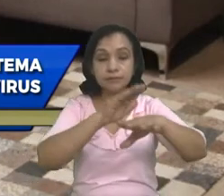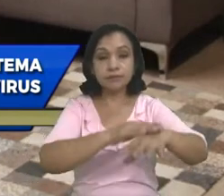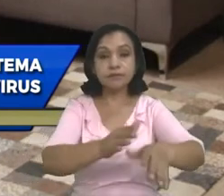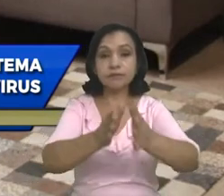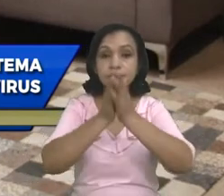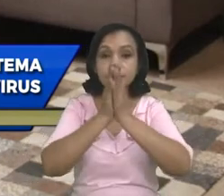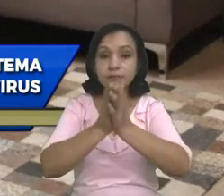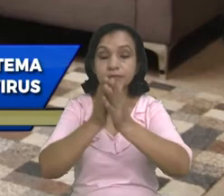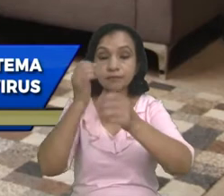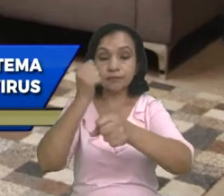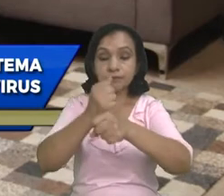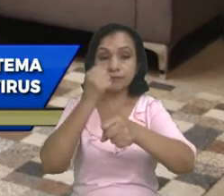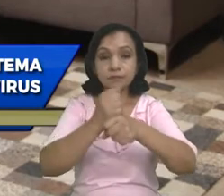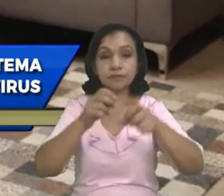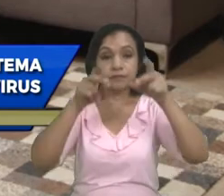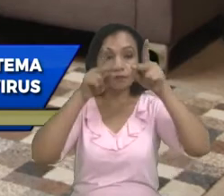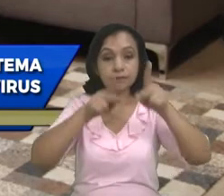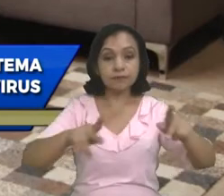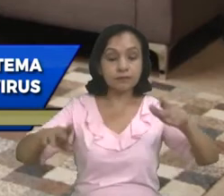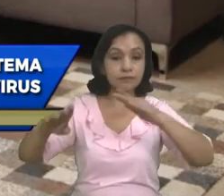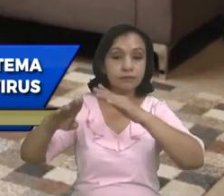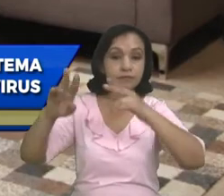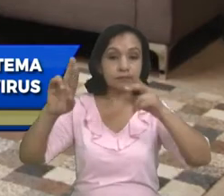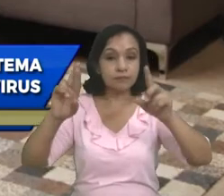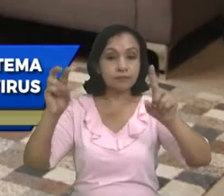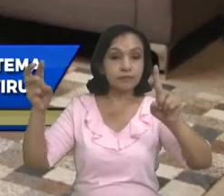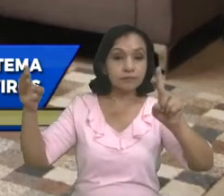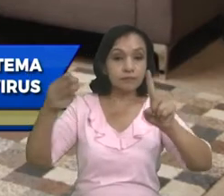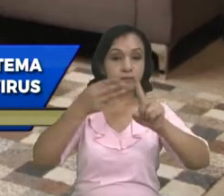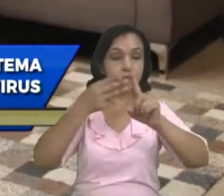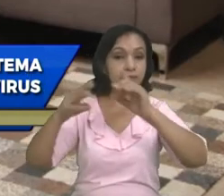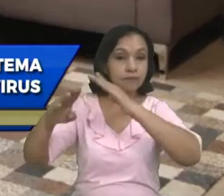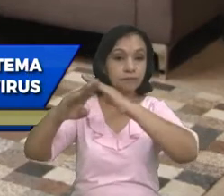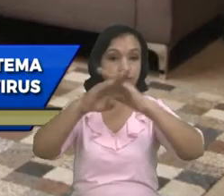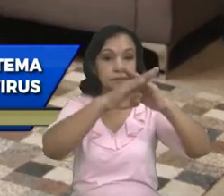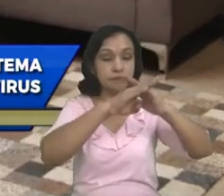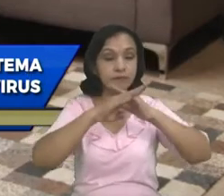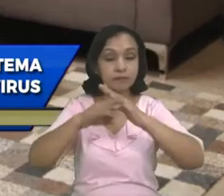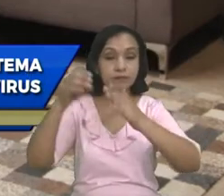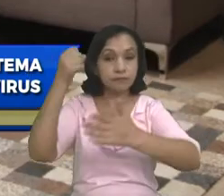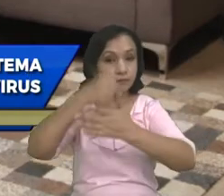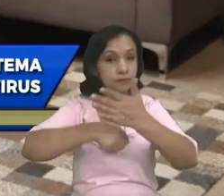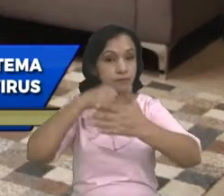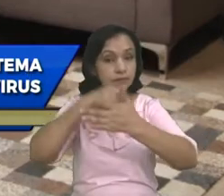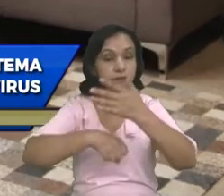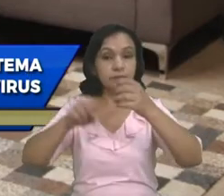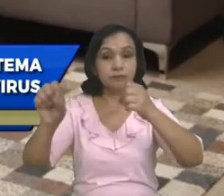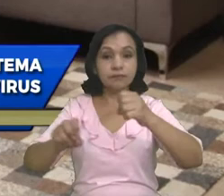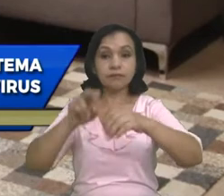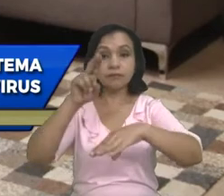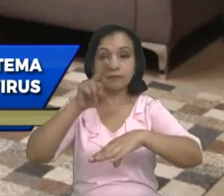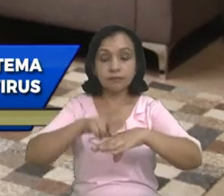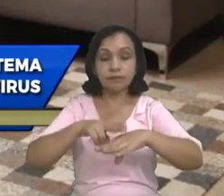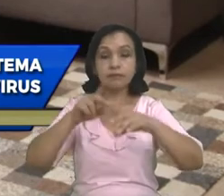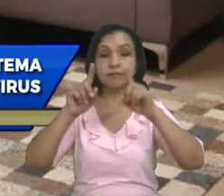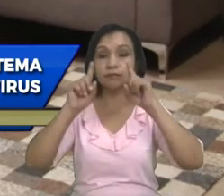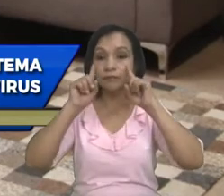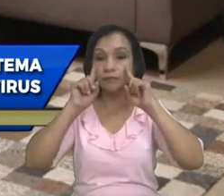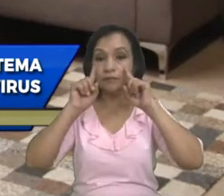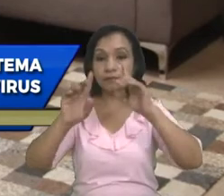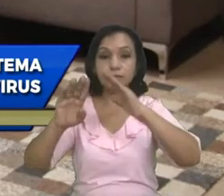trabajará el plan de contingencia regional orientado a implementar las esfuerzos nacionales para prevención